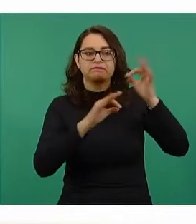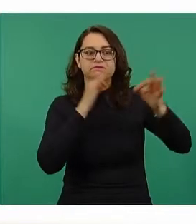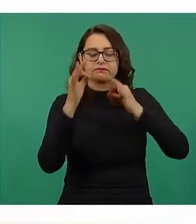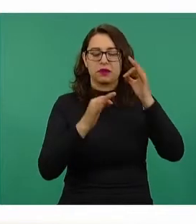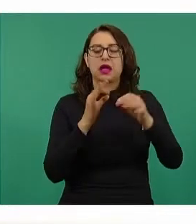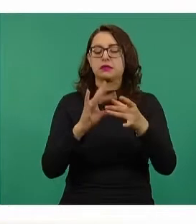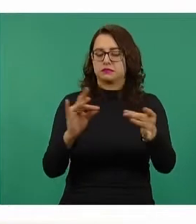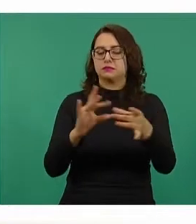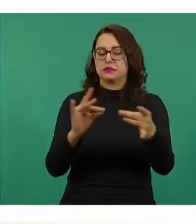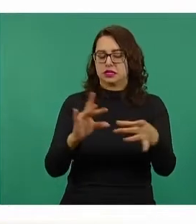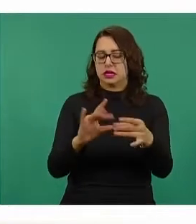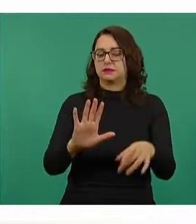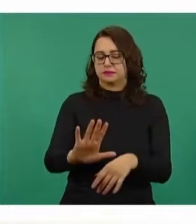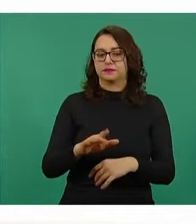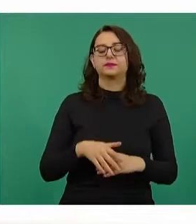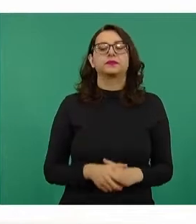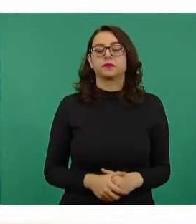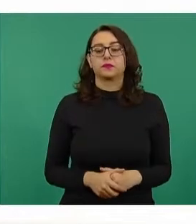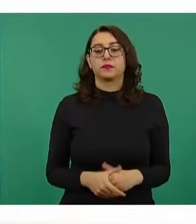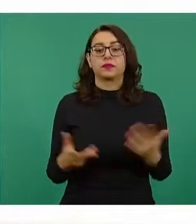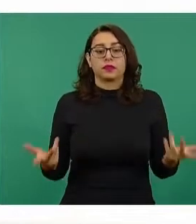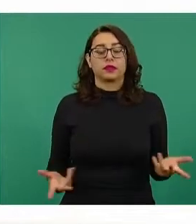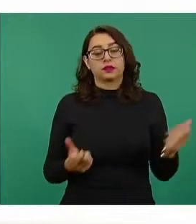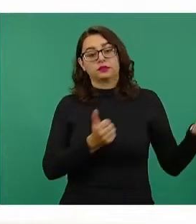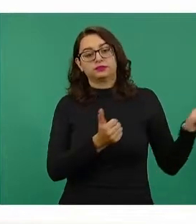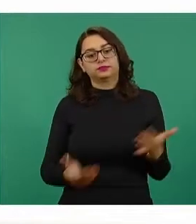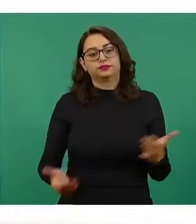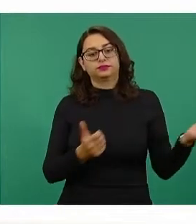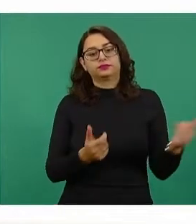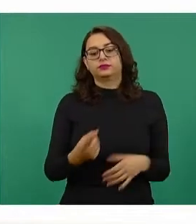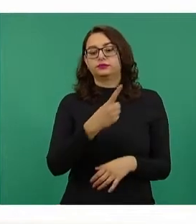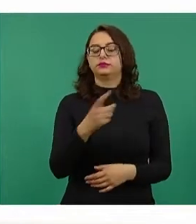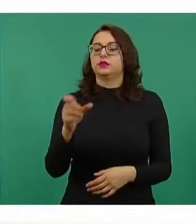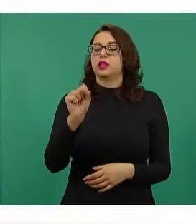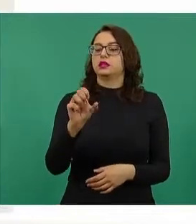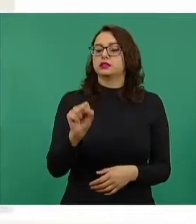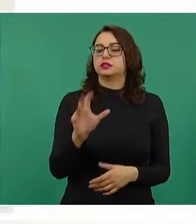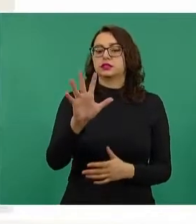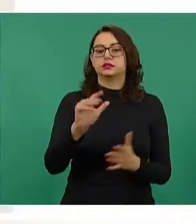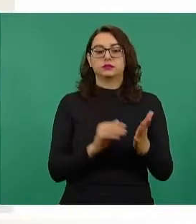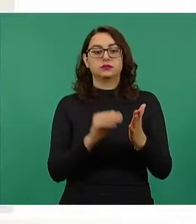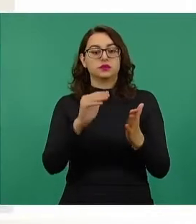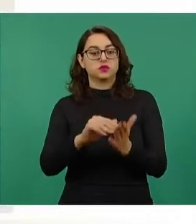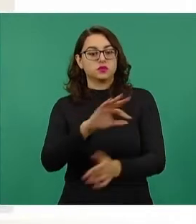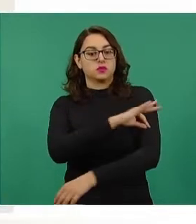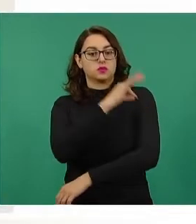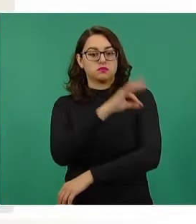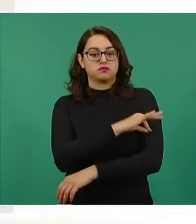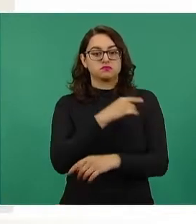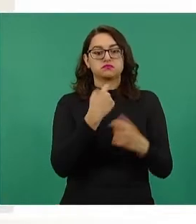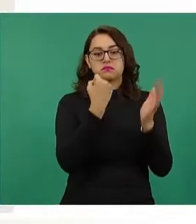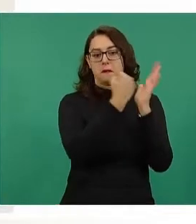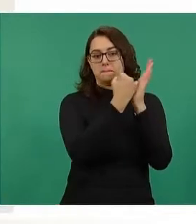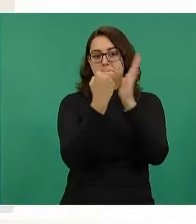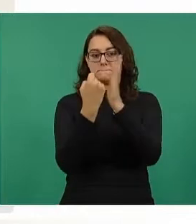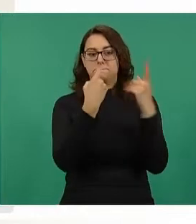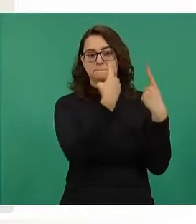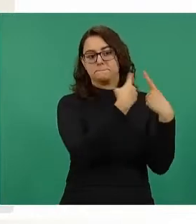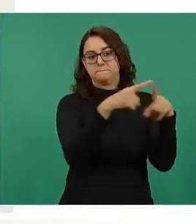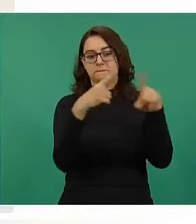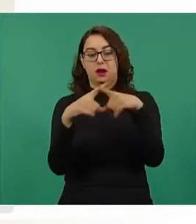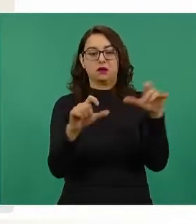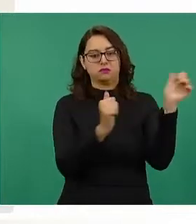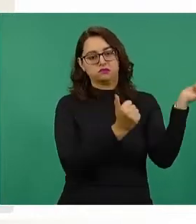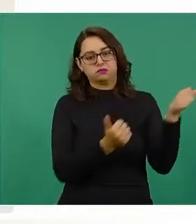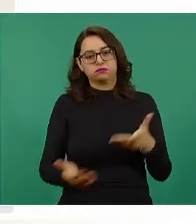medio minuto. En total hemos recibido casi 165 millones de dosis y eso nos